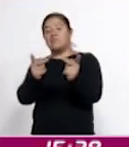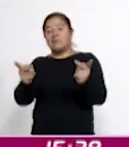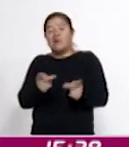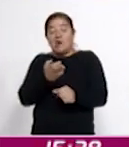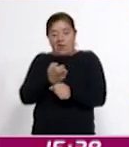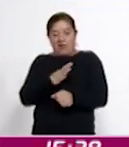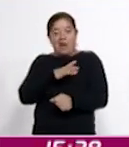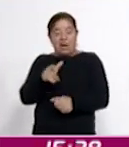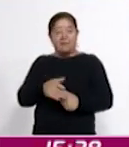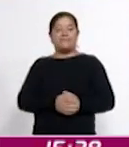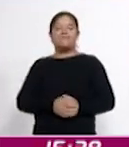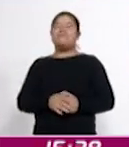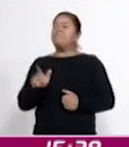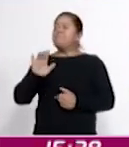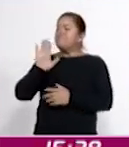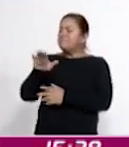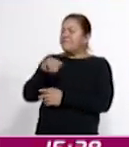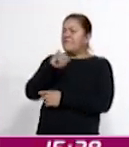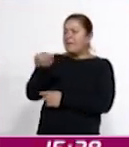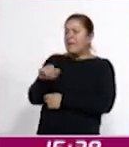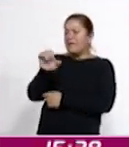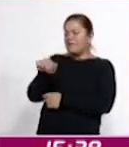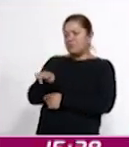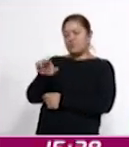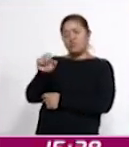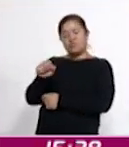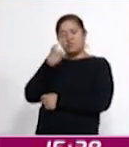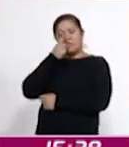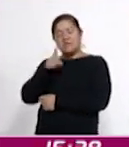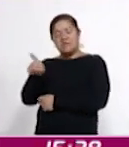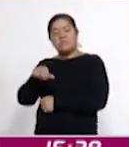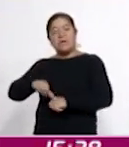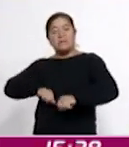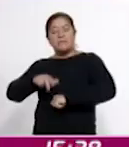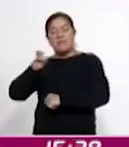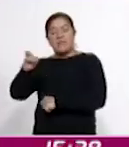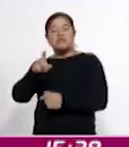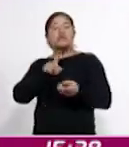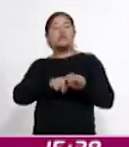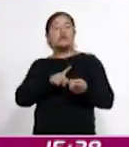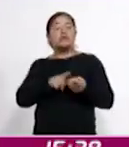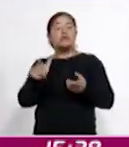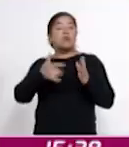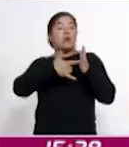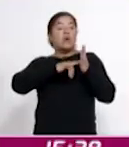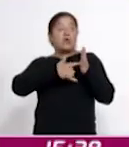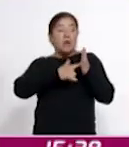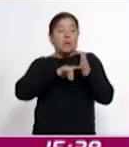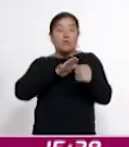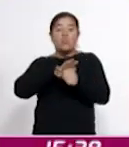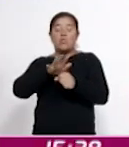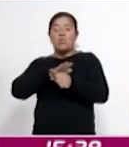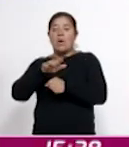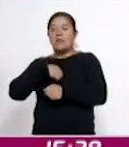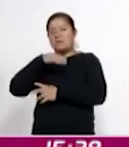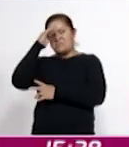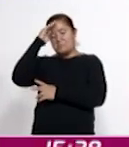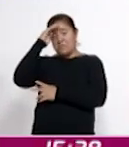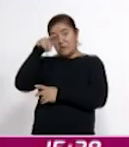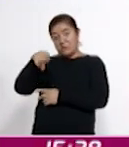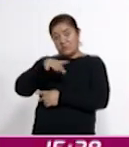ocasión. Don Jesús, coméntenos, háblenos en dónde tendrá lugar todas estas actividades, los horarios. Me imagino que tienen